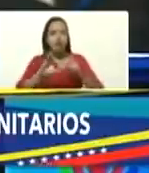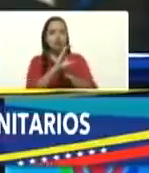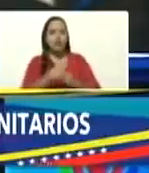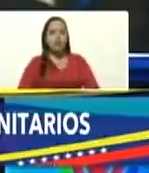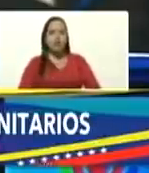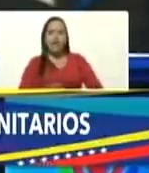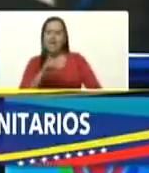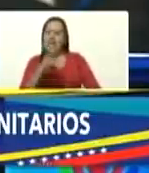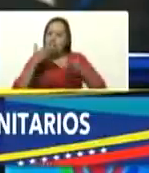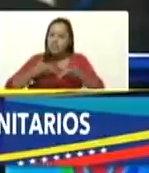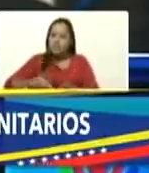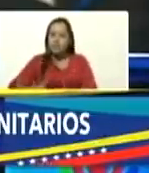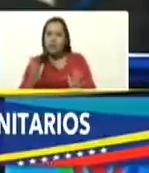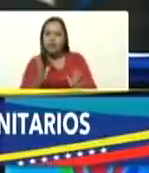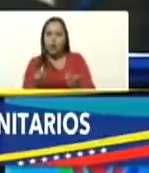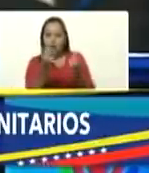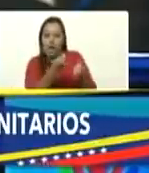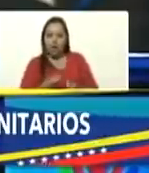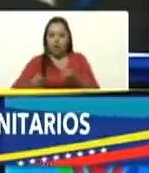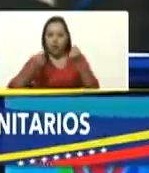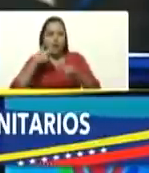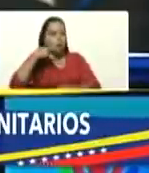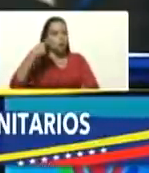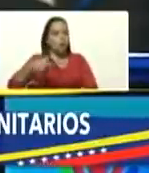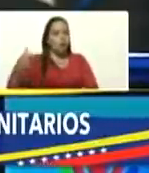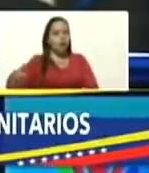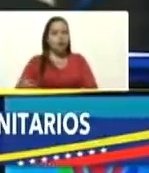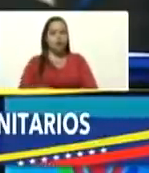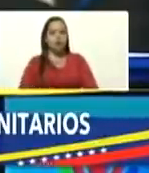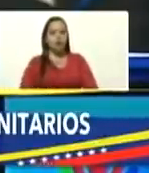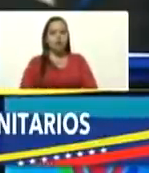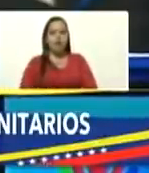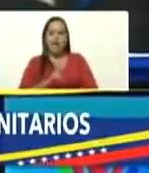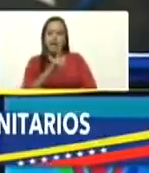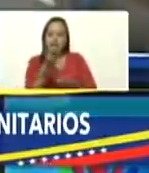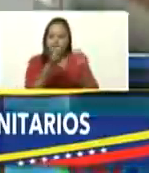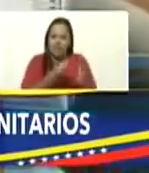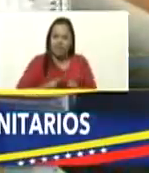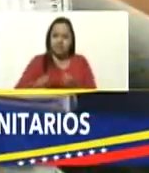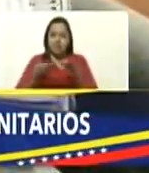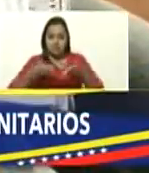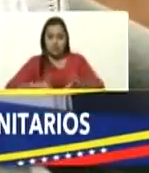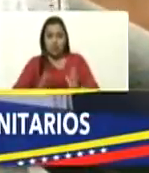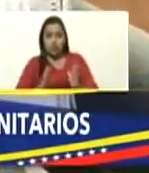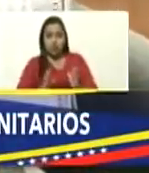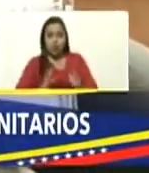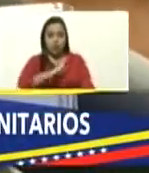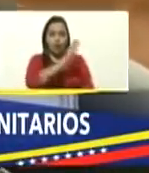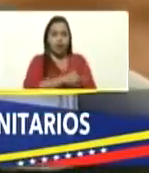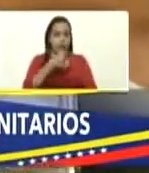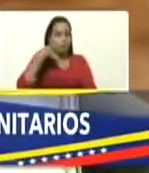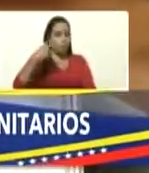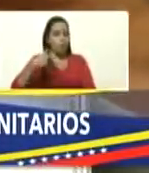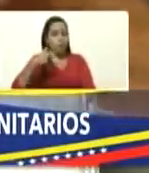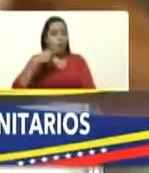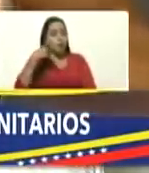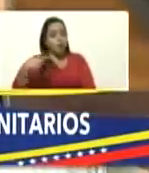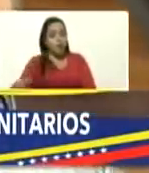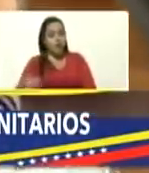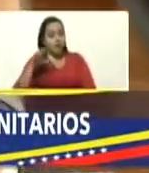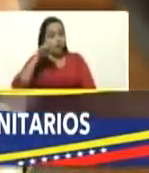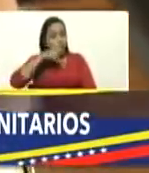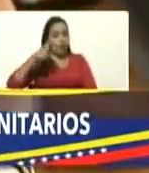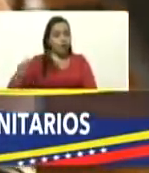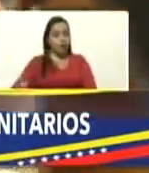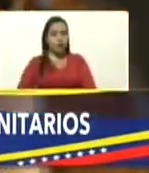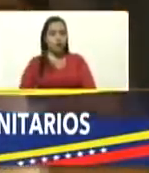El renacimiento de la economía popular. El renacimiento del poder político del pueblo, un renacimiento de Venezuela,